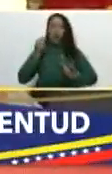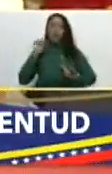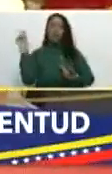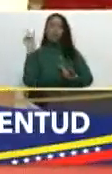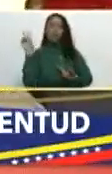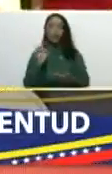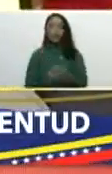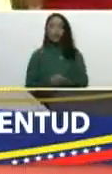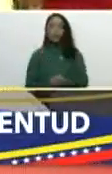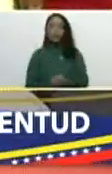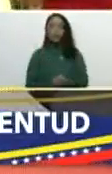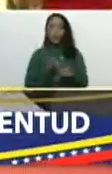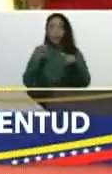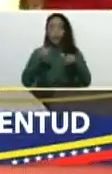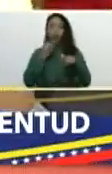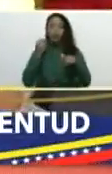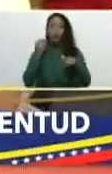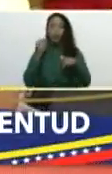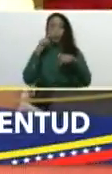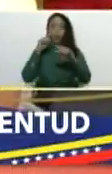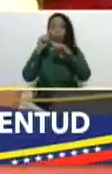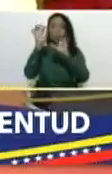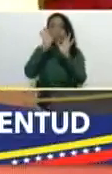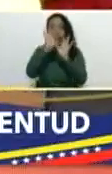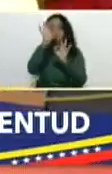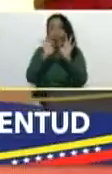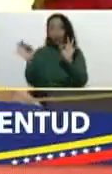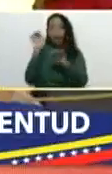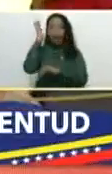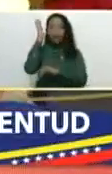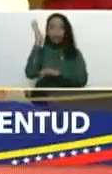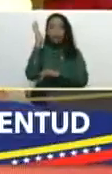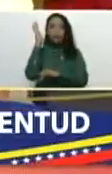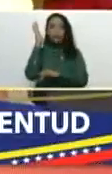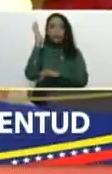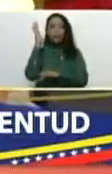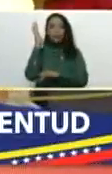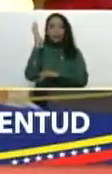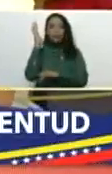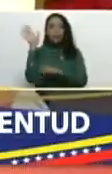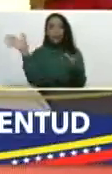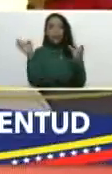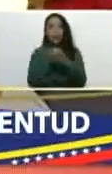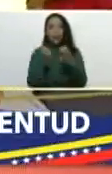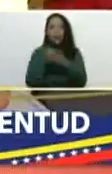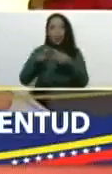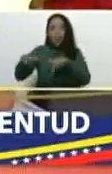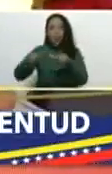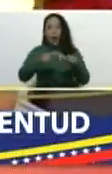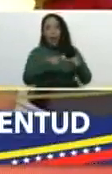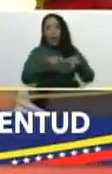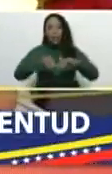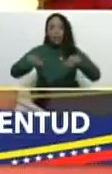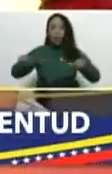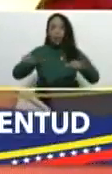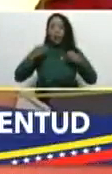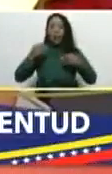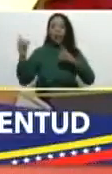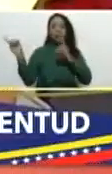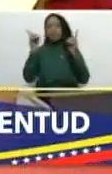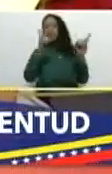venezolana. Y esta juventud se midió en asambleas, fueron a las asambleas sectoriales y territoriales para el